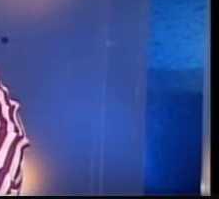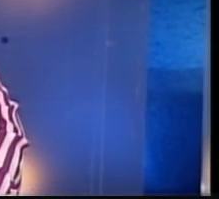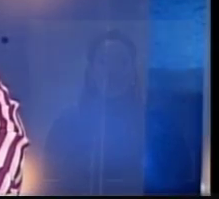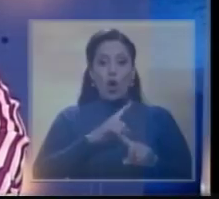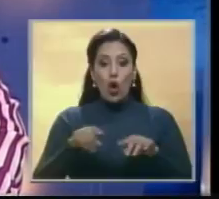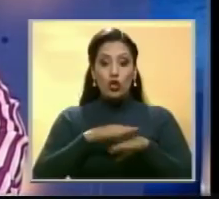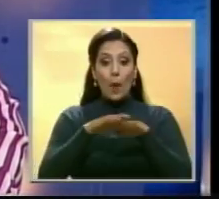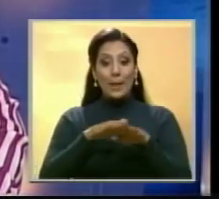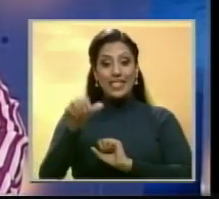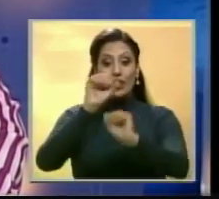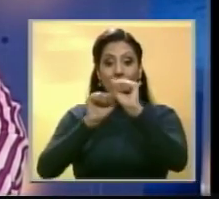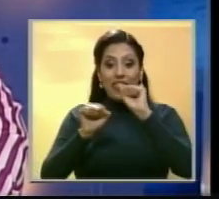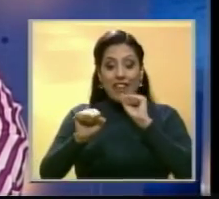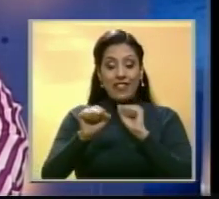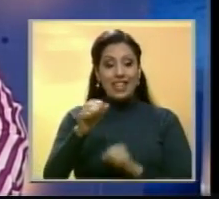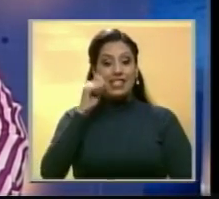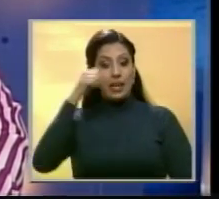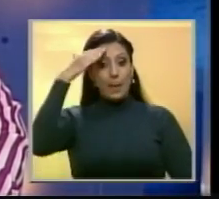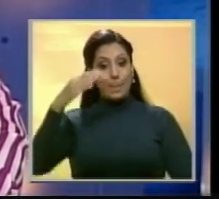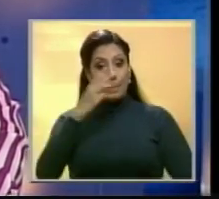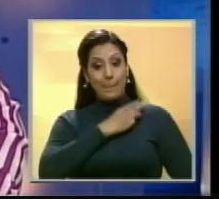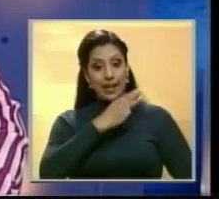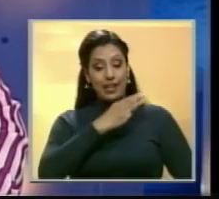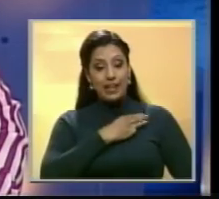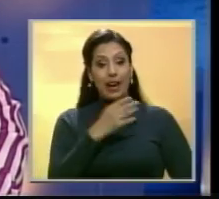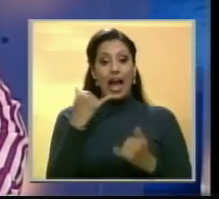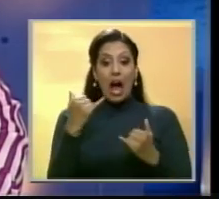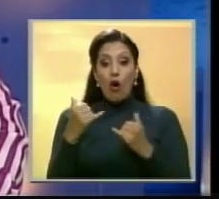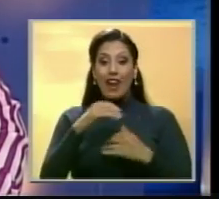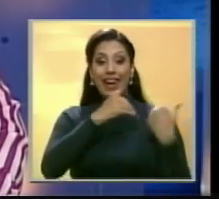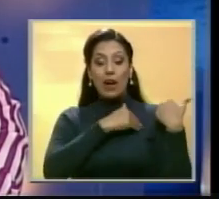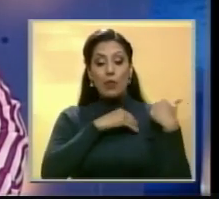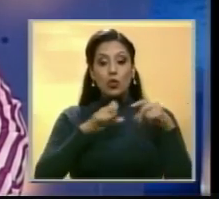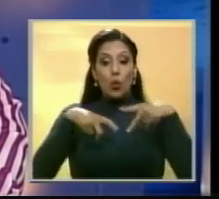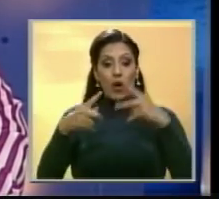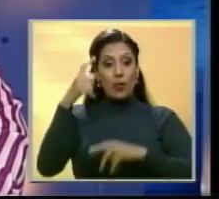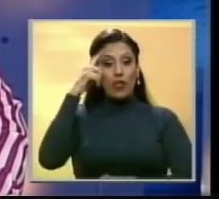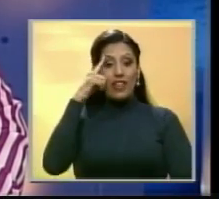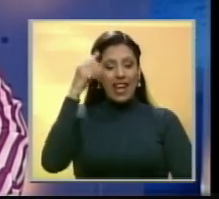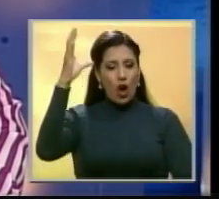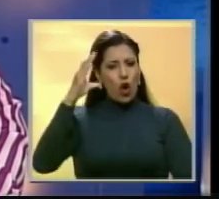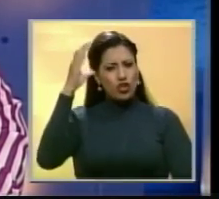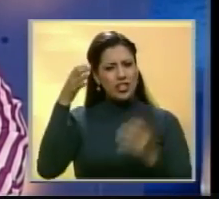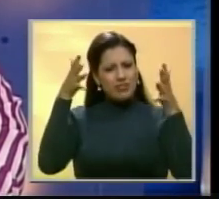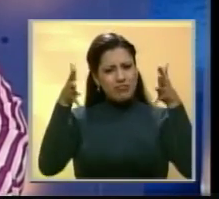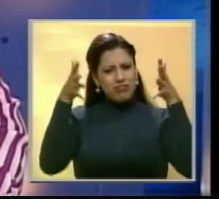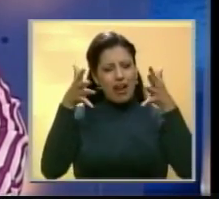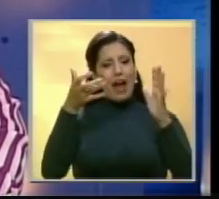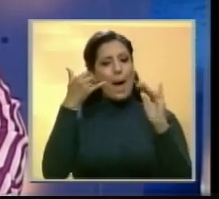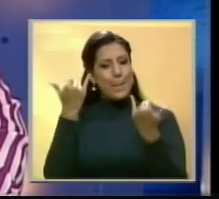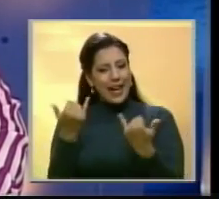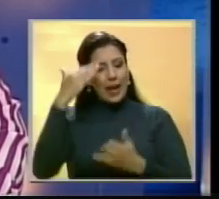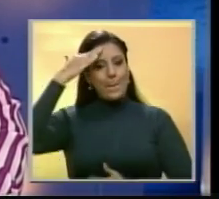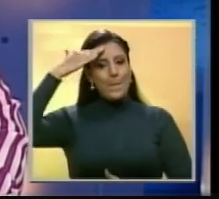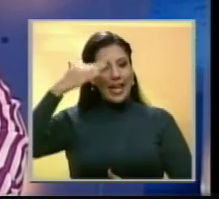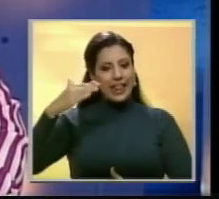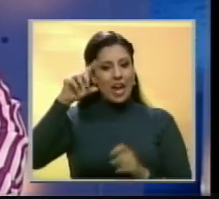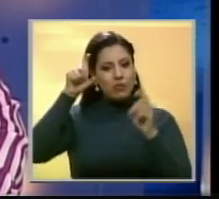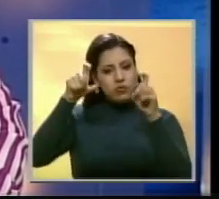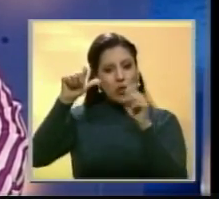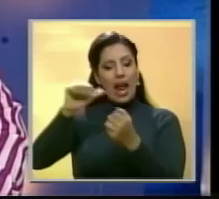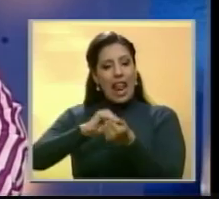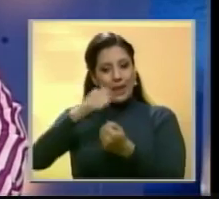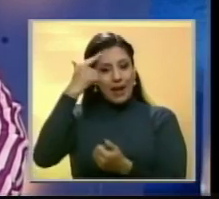El ministro de la Defensa, el mayor general Vladimir Padrino López, encabezó una jornada de concientización patriótica de la Fuerza Armada Nacional